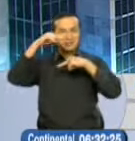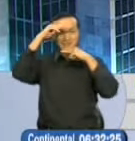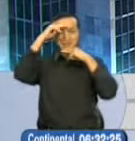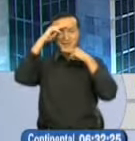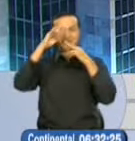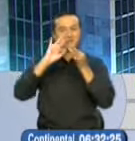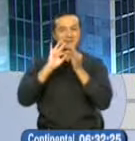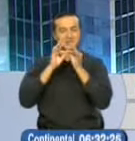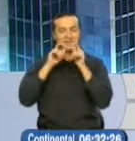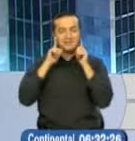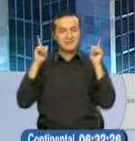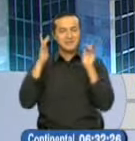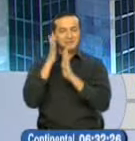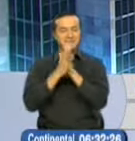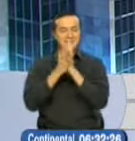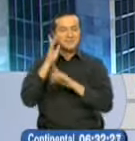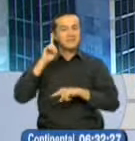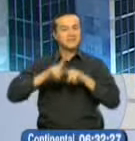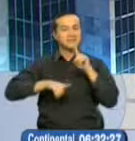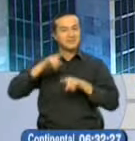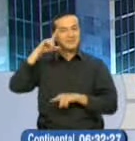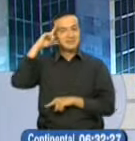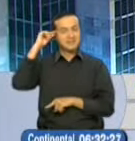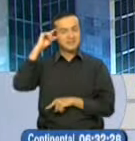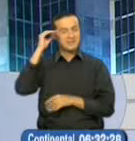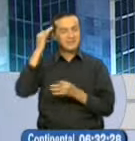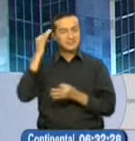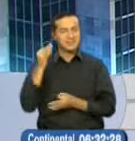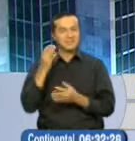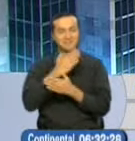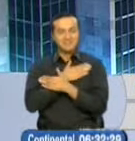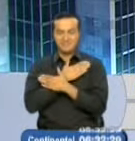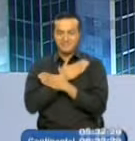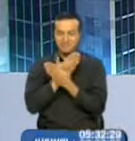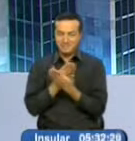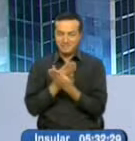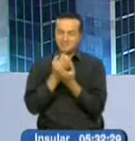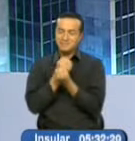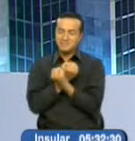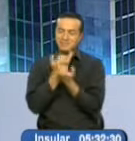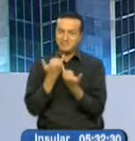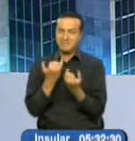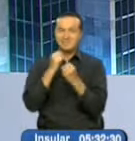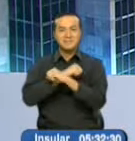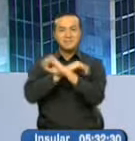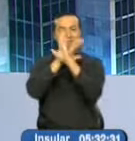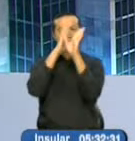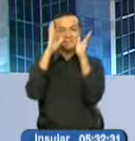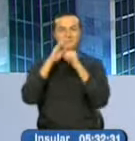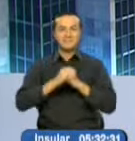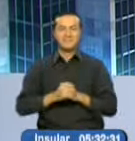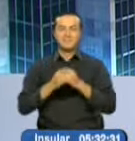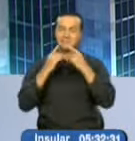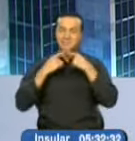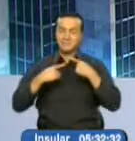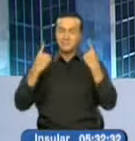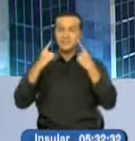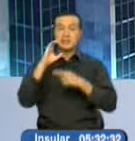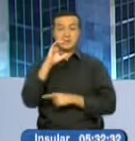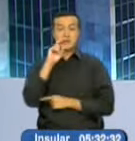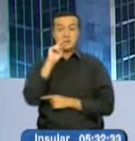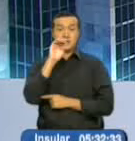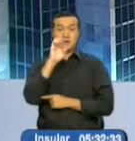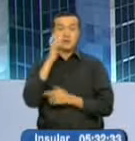son interpretadas en lengua de señas por nuestro compañero Edison Velázquez, a quien también saludamos a esta hora de la mañana. Y le contamos de inmediato que el Consejo